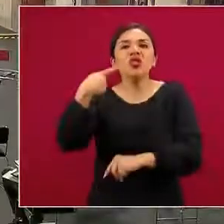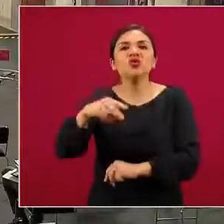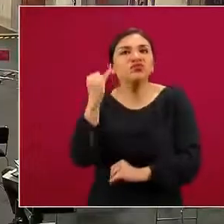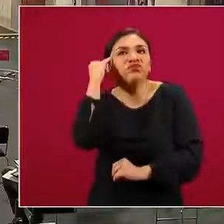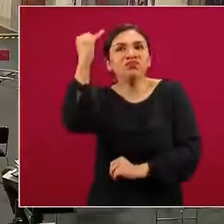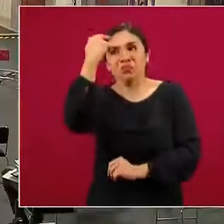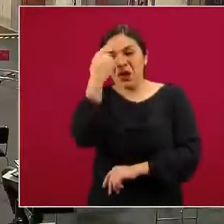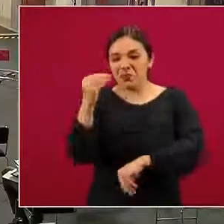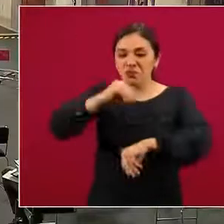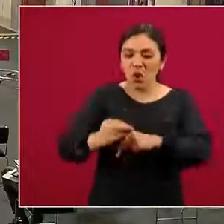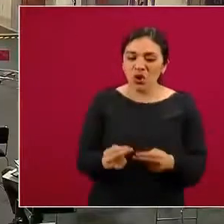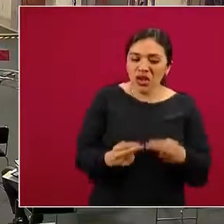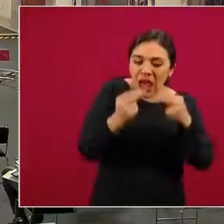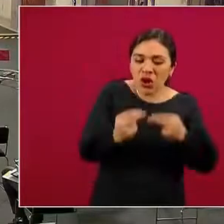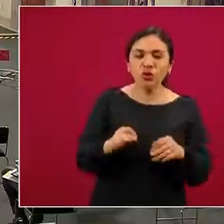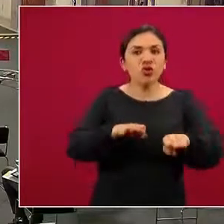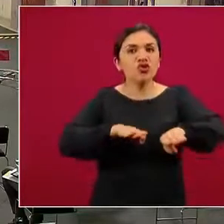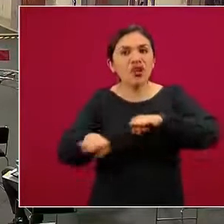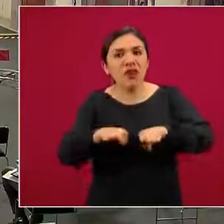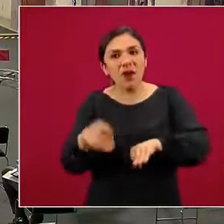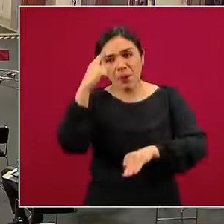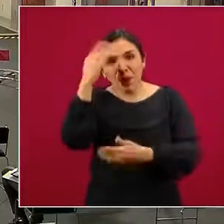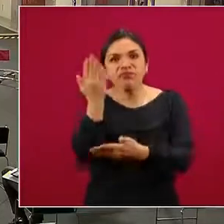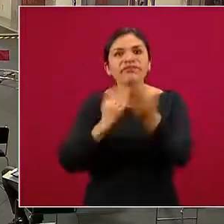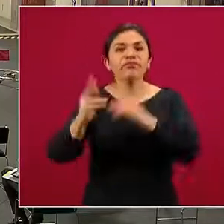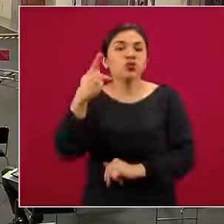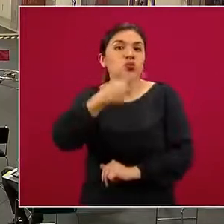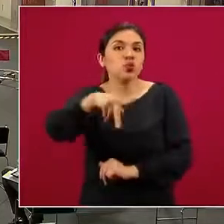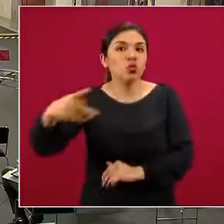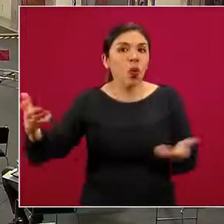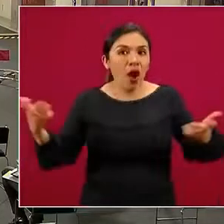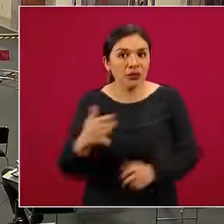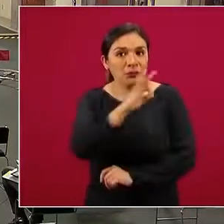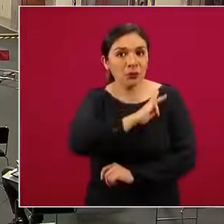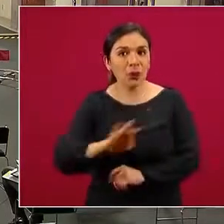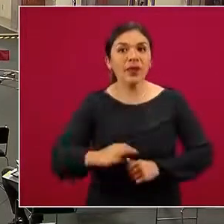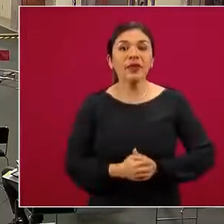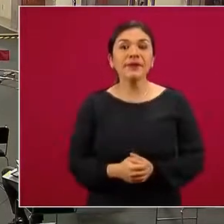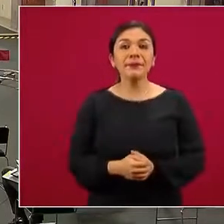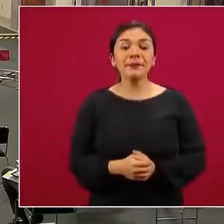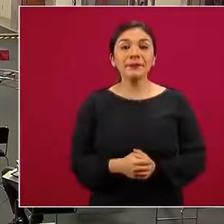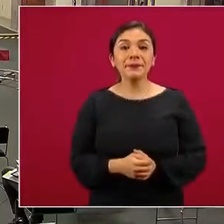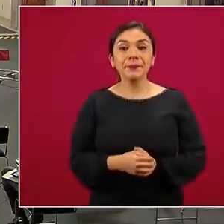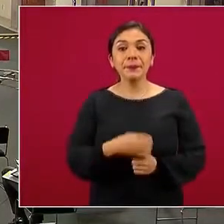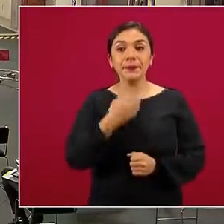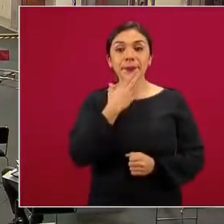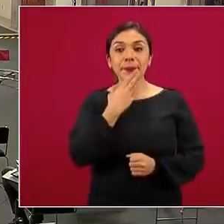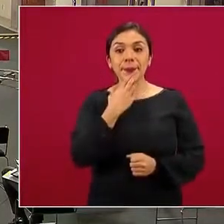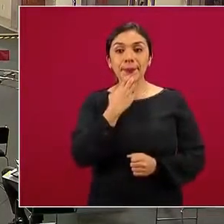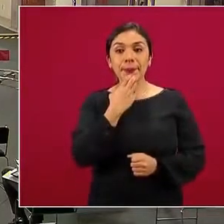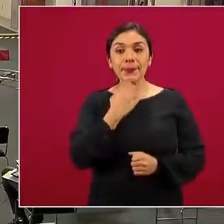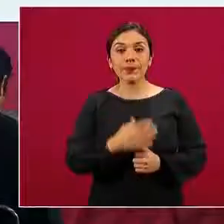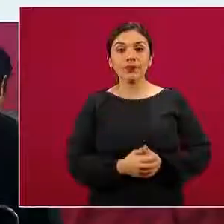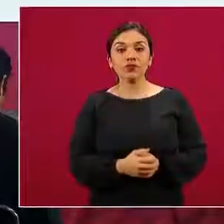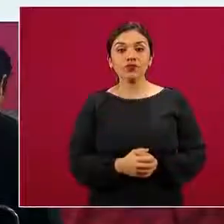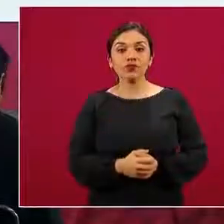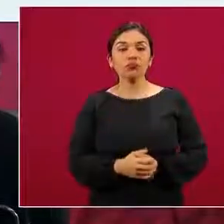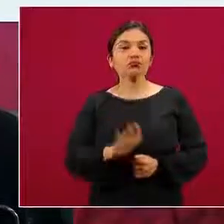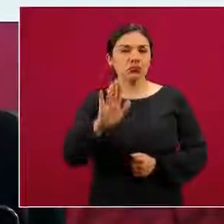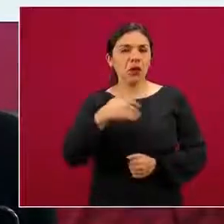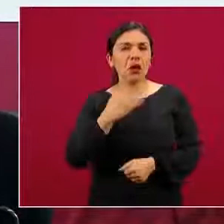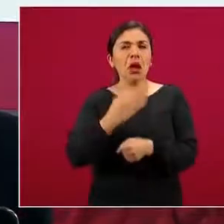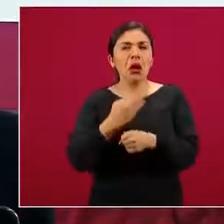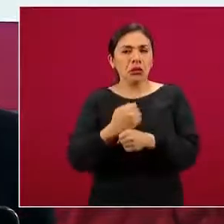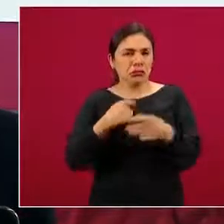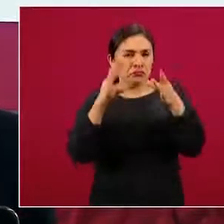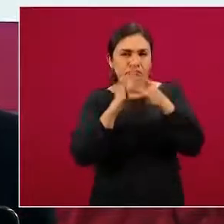empleos, sus propios emprendimientos. La que sigue, por favor. Quiero